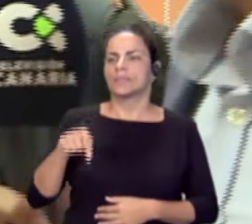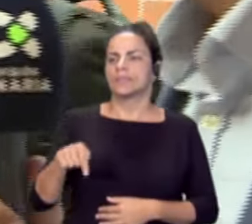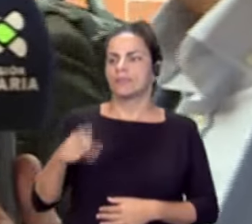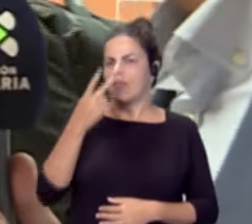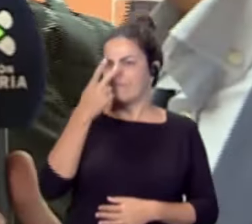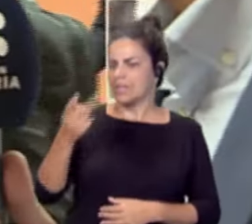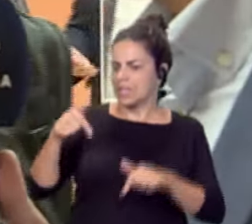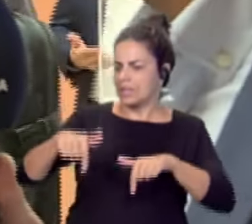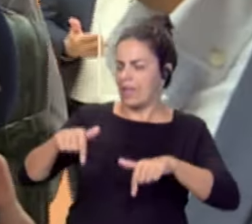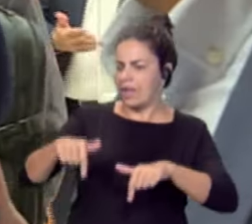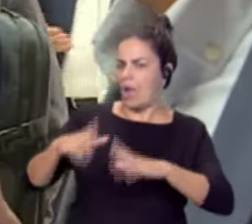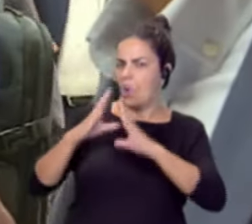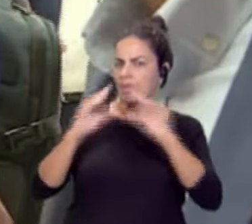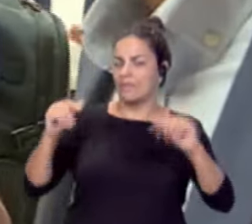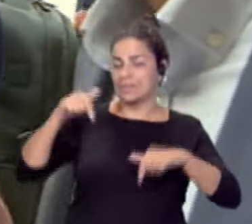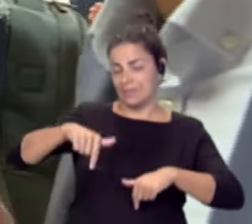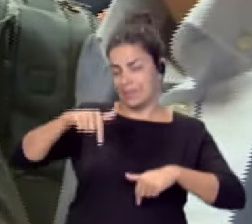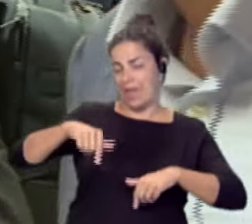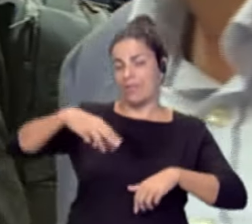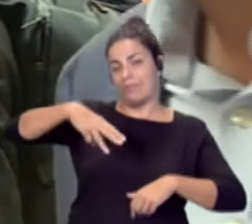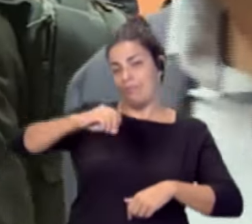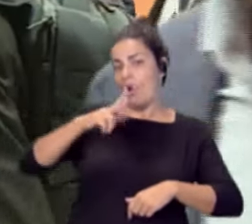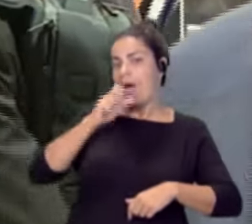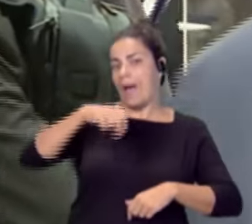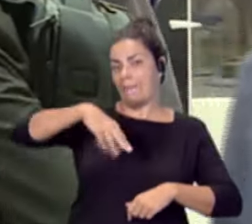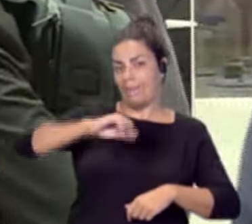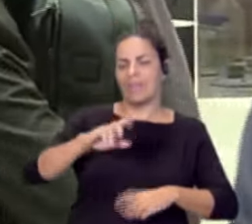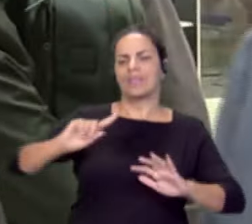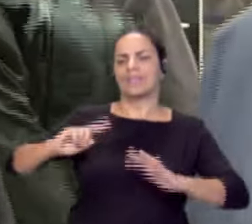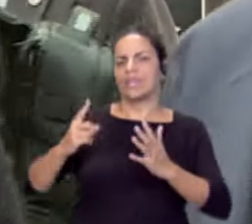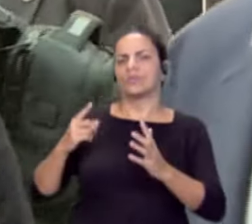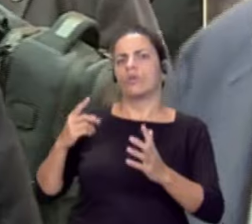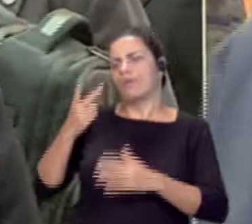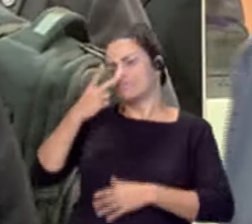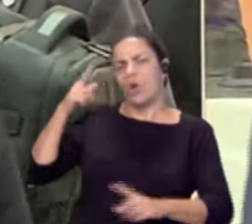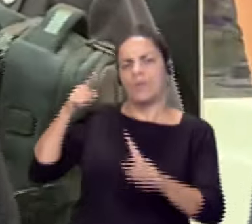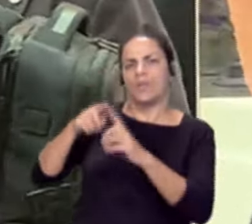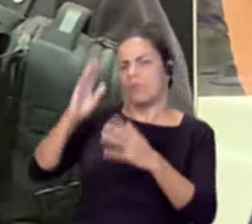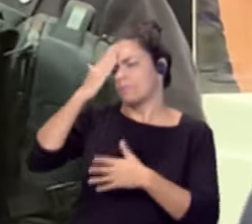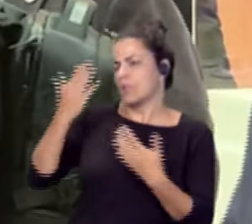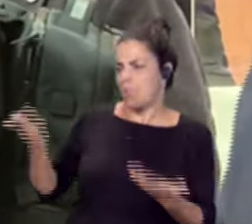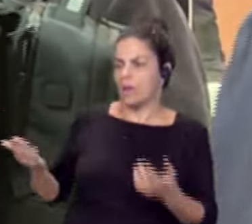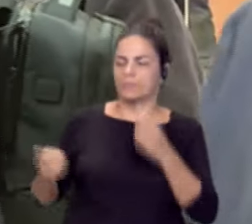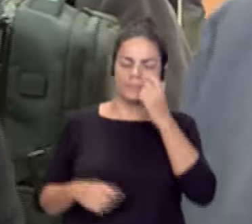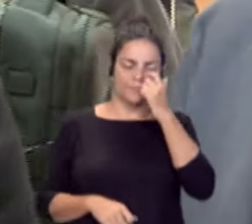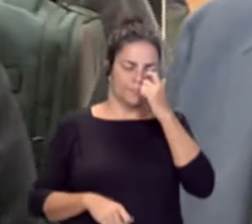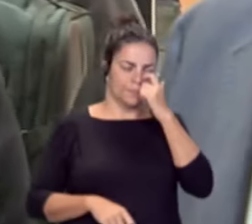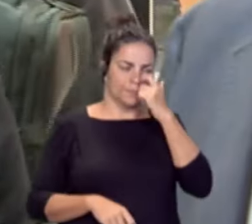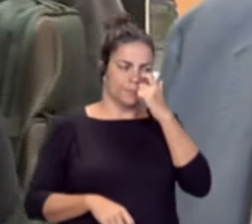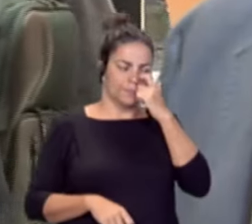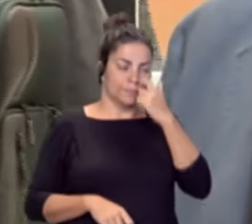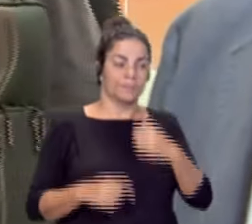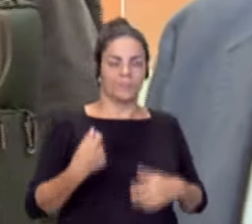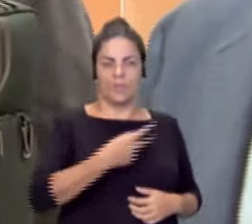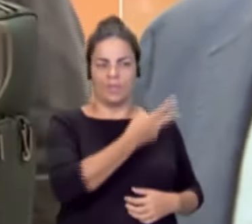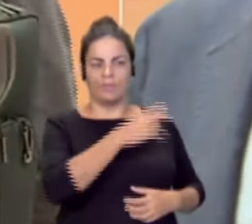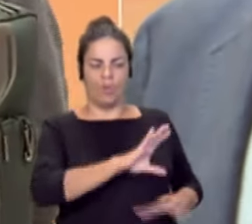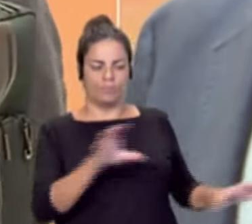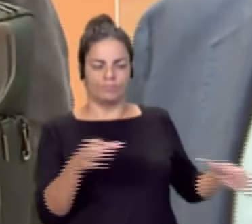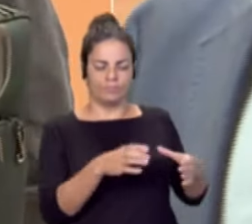la visita hoy a la Universidad Mohamed VI en Ben Gurión? Bueno, yo creo que veremos con una delegación científica de las